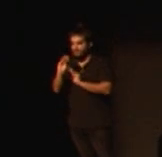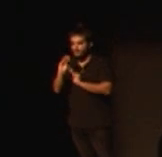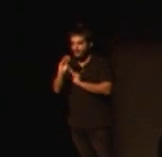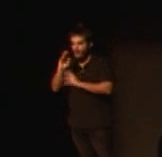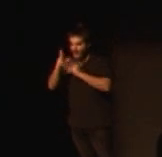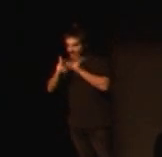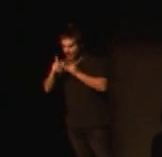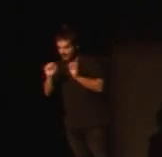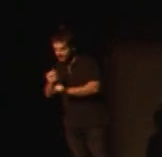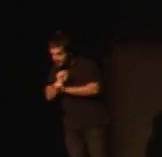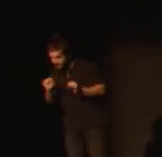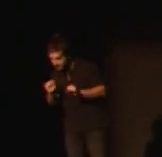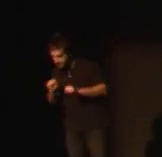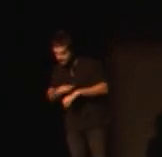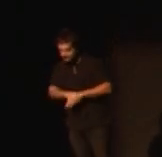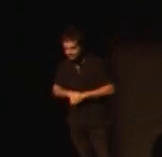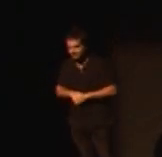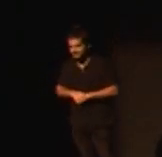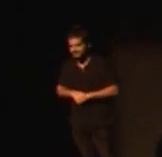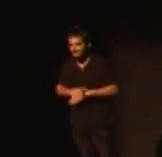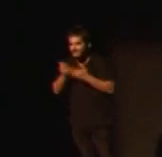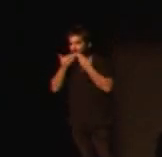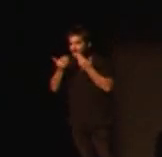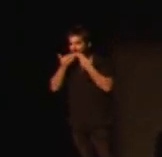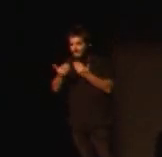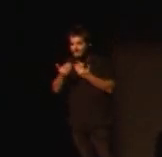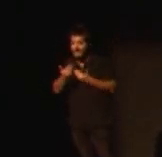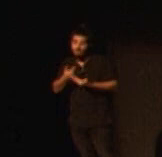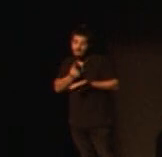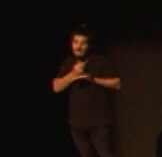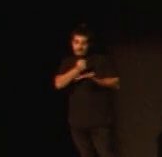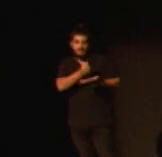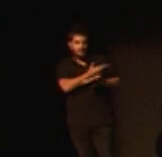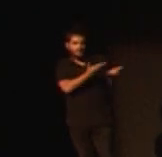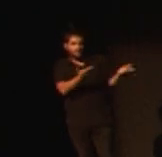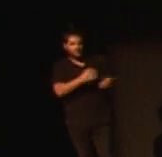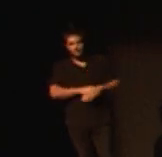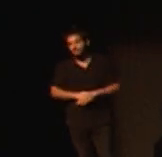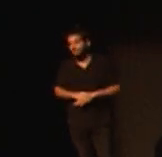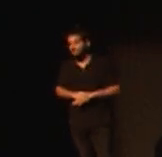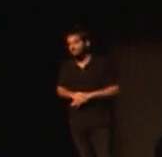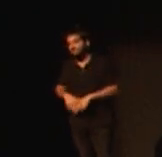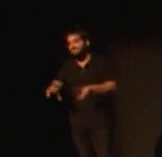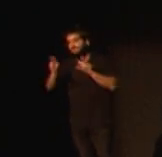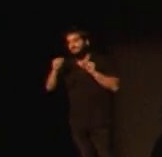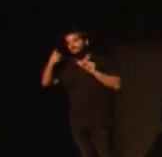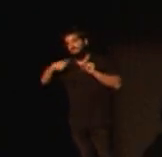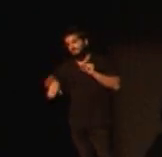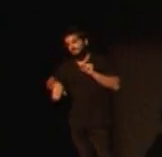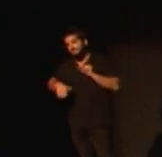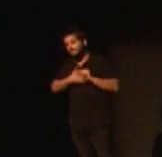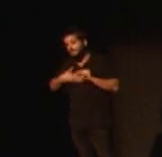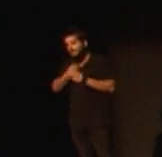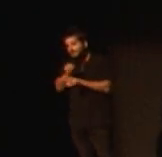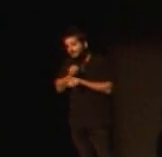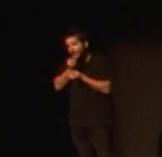Social 11 y gracias al equipo de Alquibarsa, este premio es para vosotros. Para finalizar, quiero compartir con todos una parte